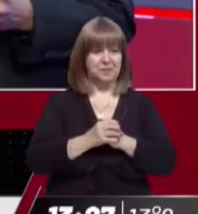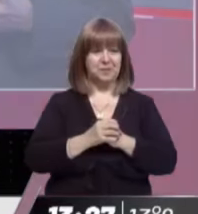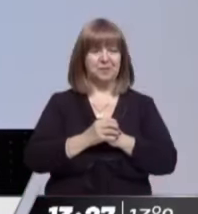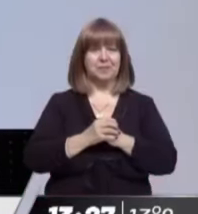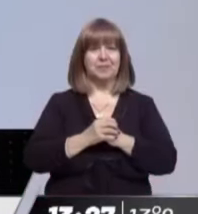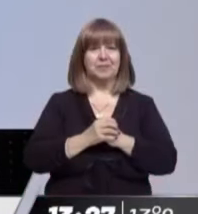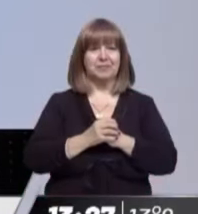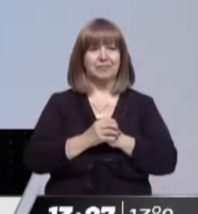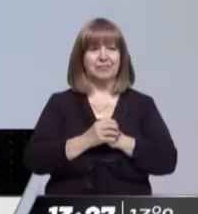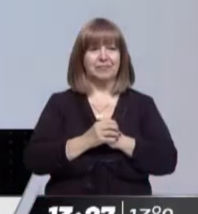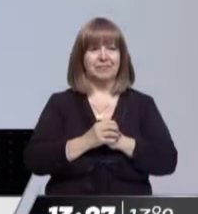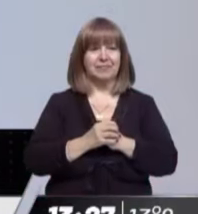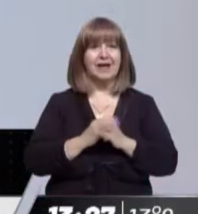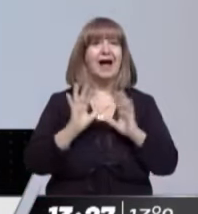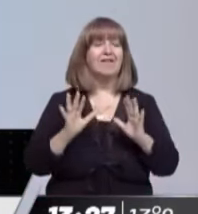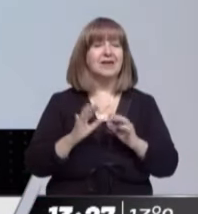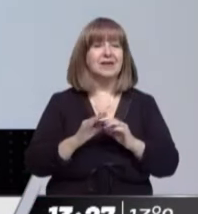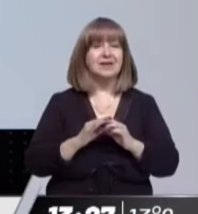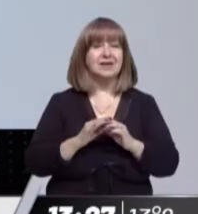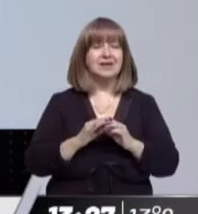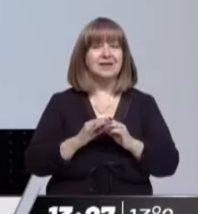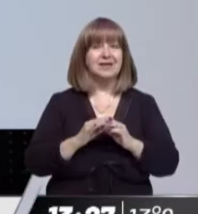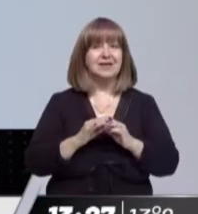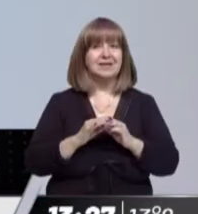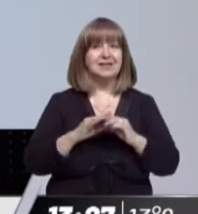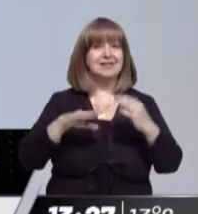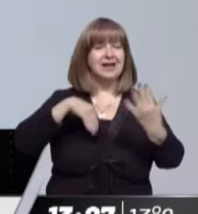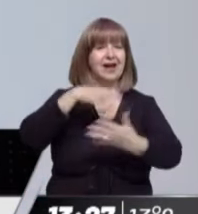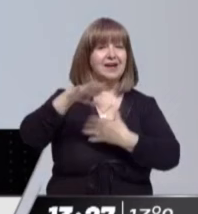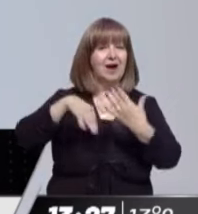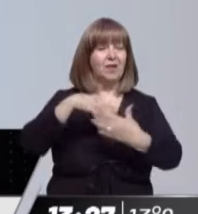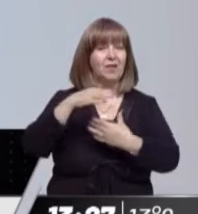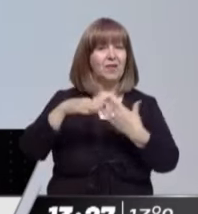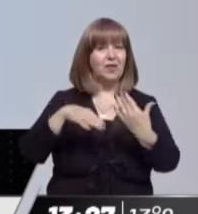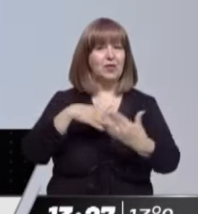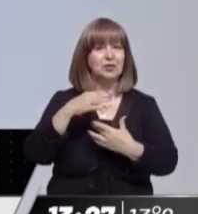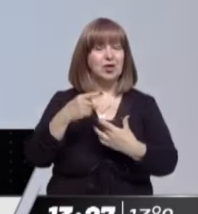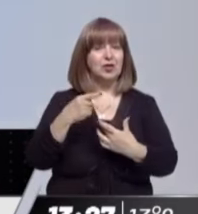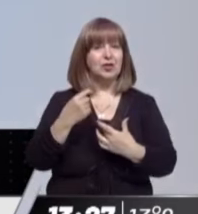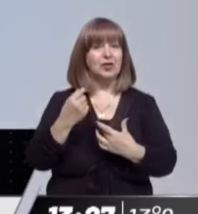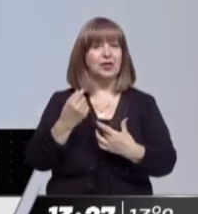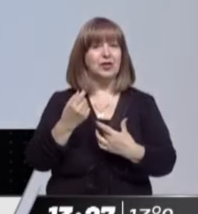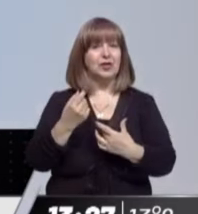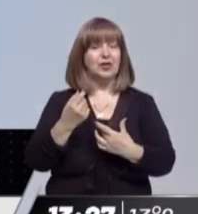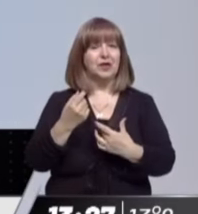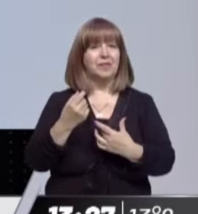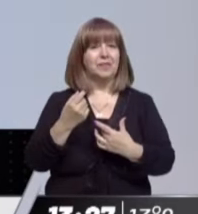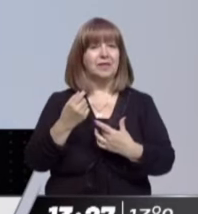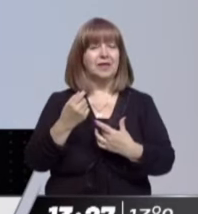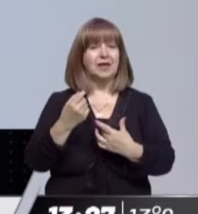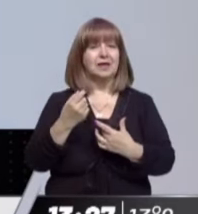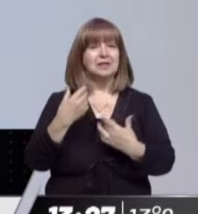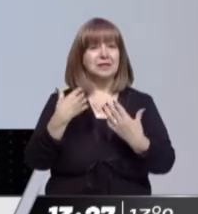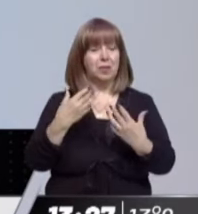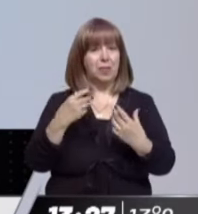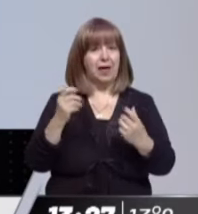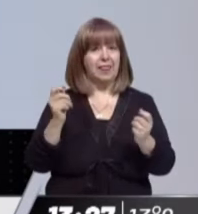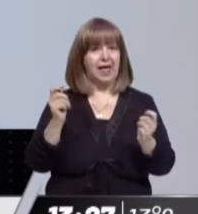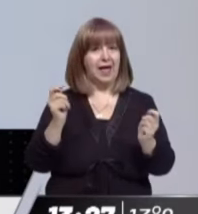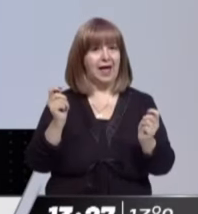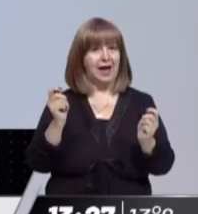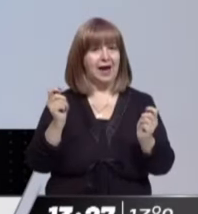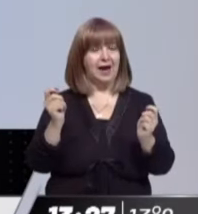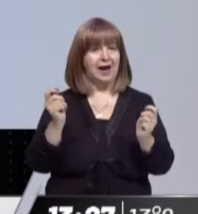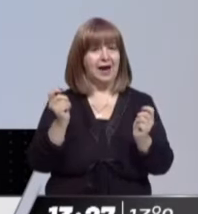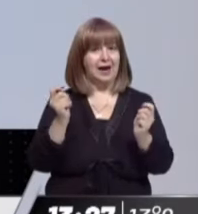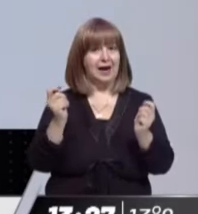Escuchamos. Revoluciona el periodismo. Algoritmos ya hablan con gran fluidez, cuestionando si podrán reemplazar a los periodistas.